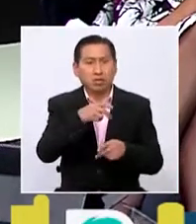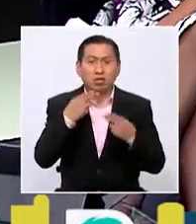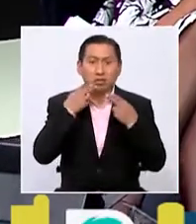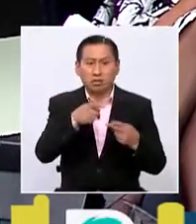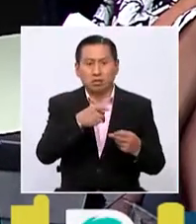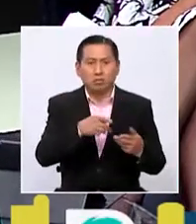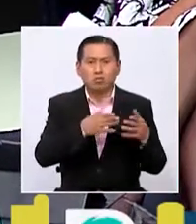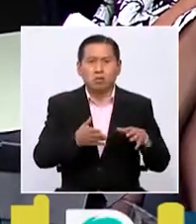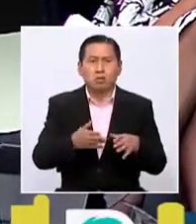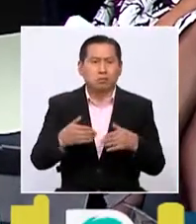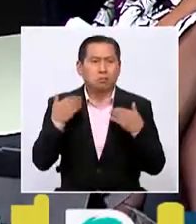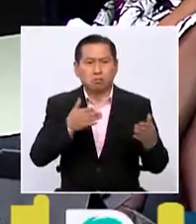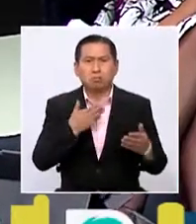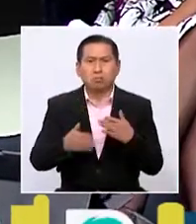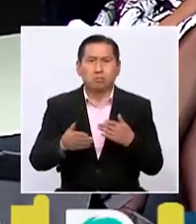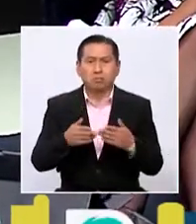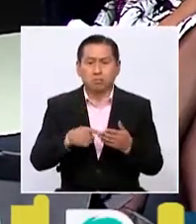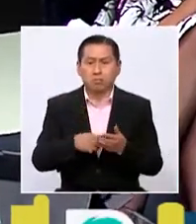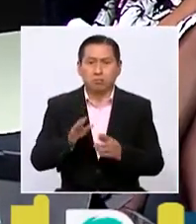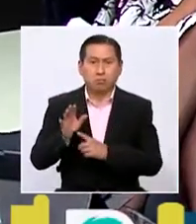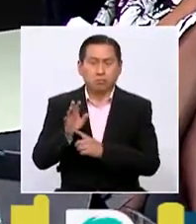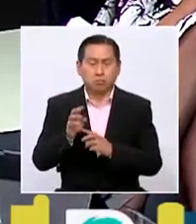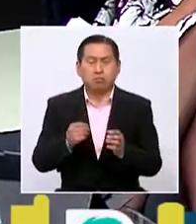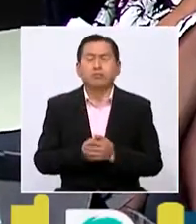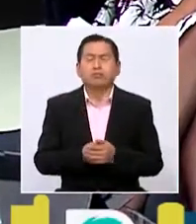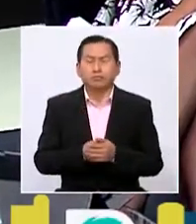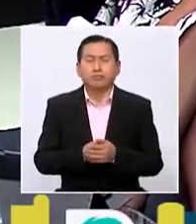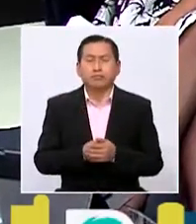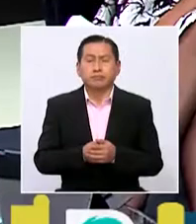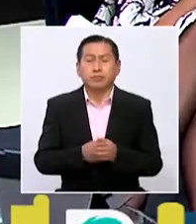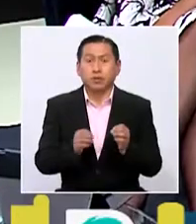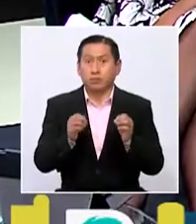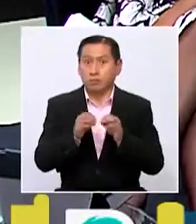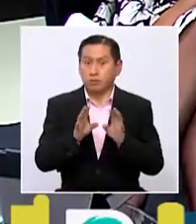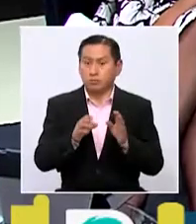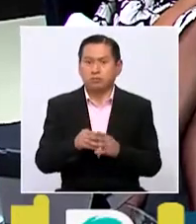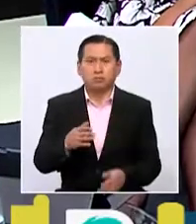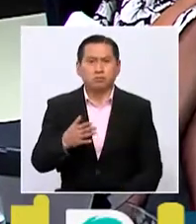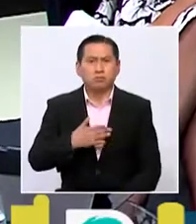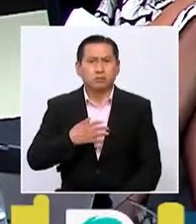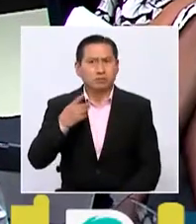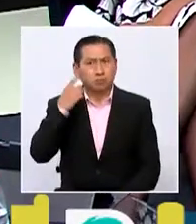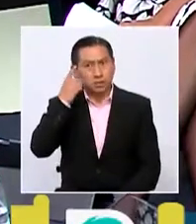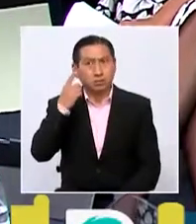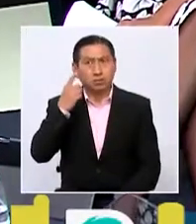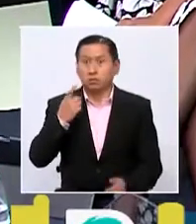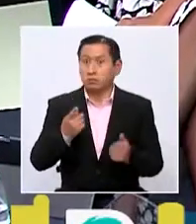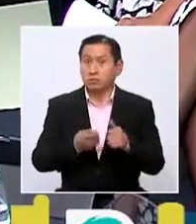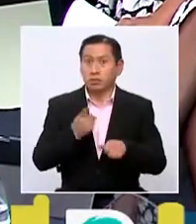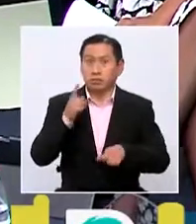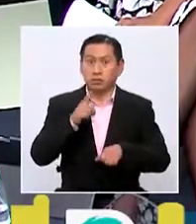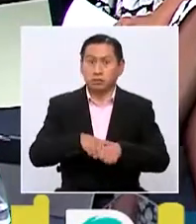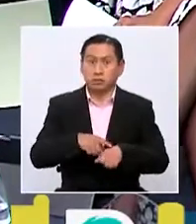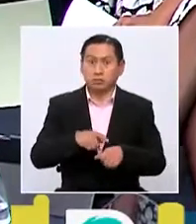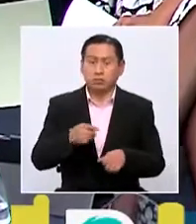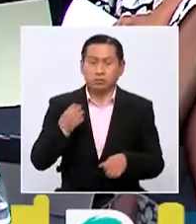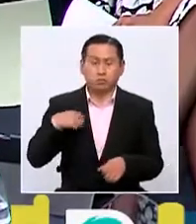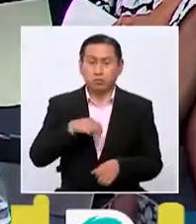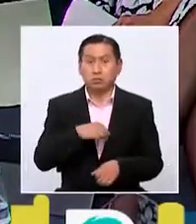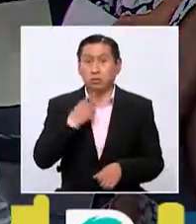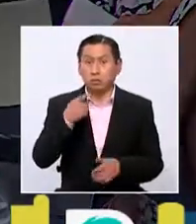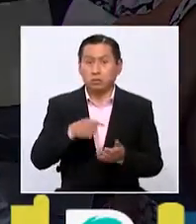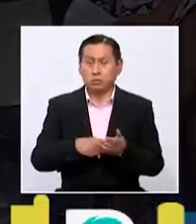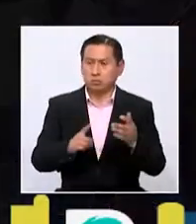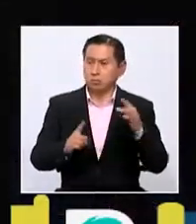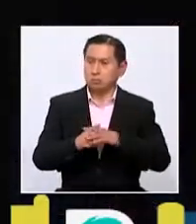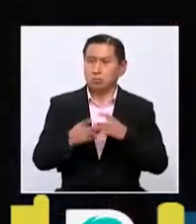inocentes. No es una apología al delito. De hecho, creo que es la primera vez que nos atrevemos a hablar de algo que